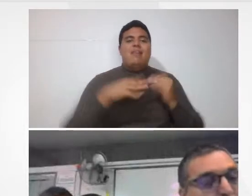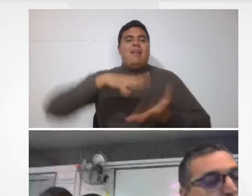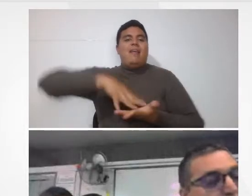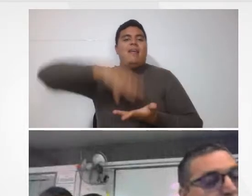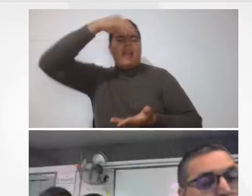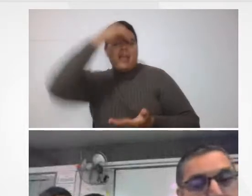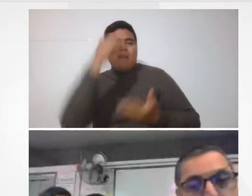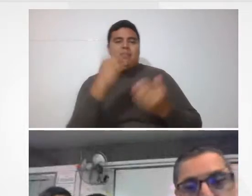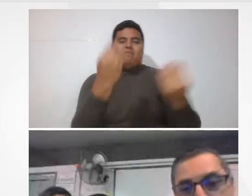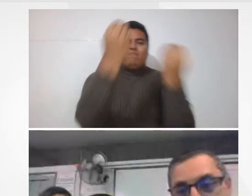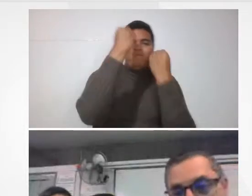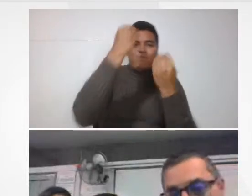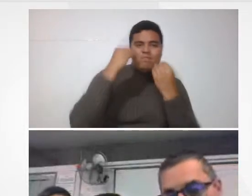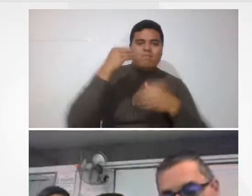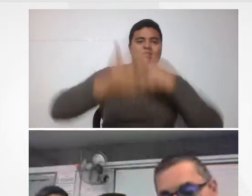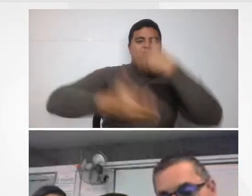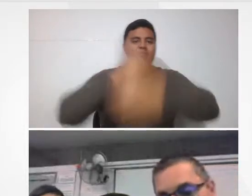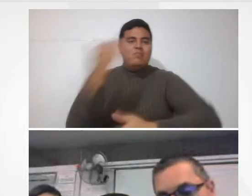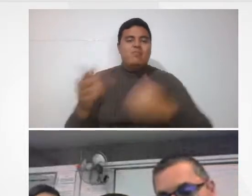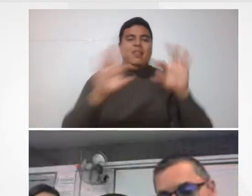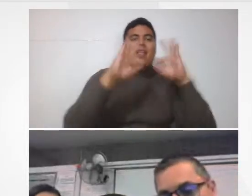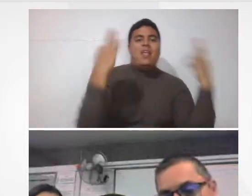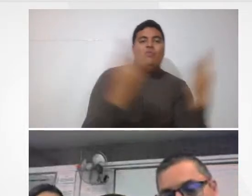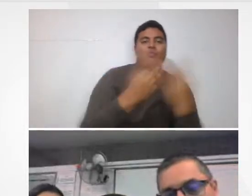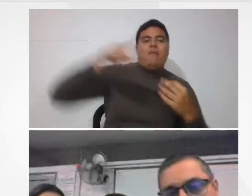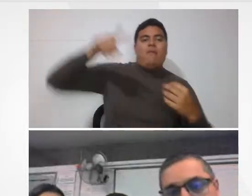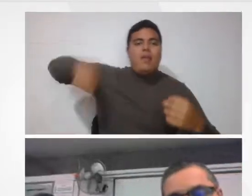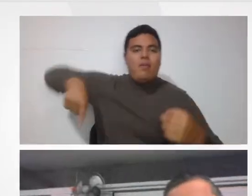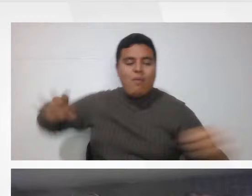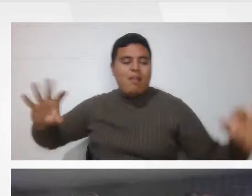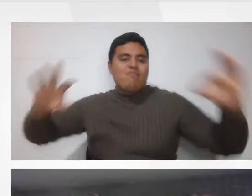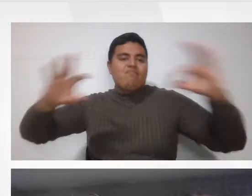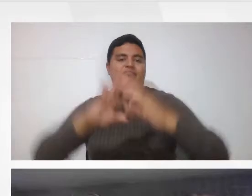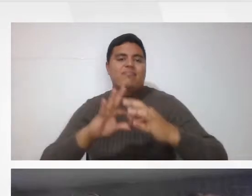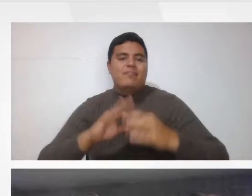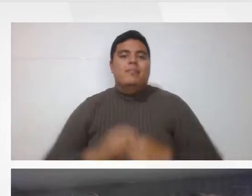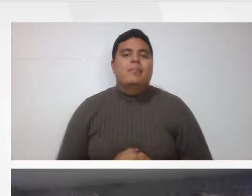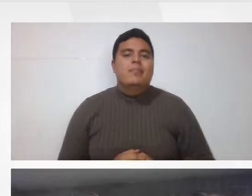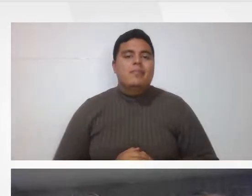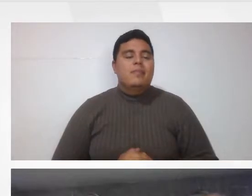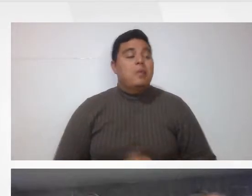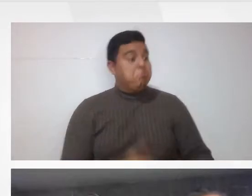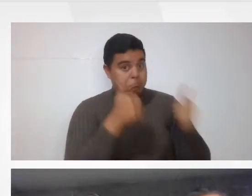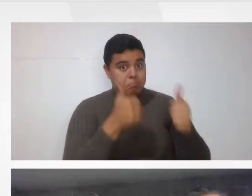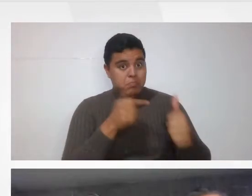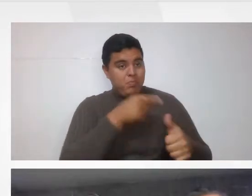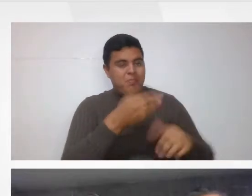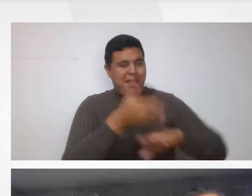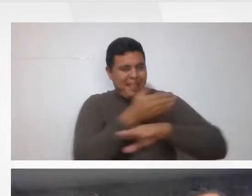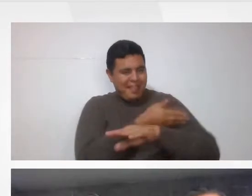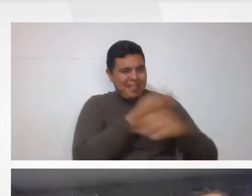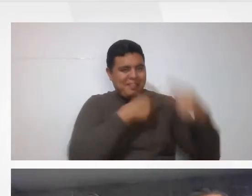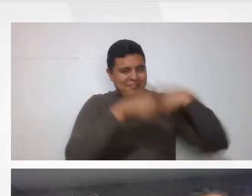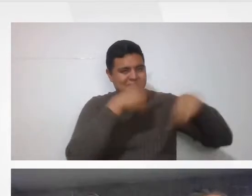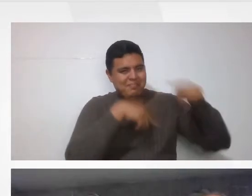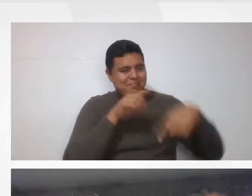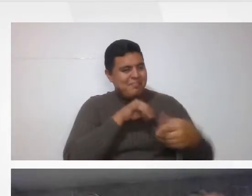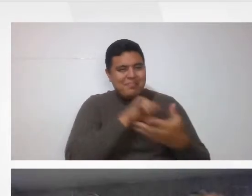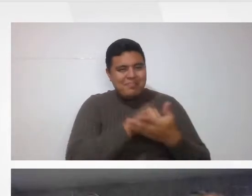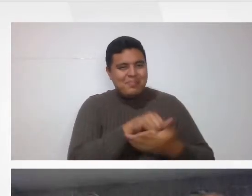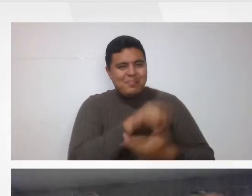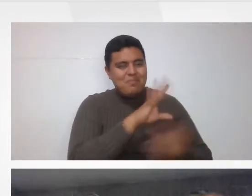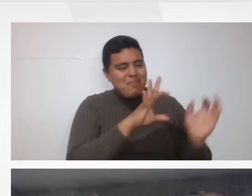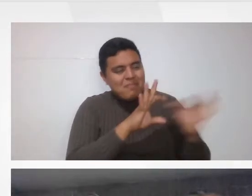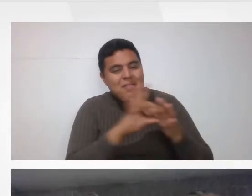mancomunado, escuela, padres de familia. Muy bien, eso es lo que veníamos comentando entonces ahorita hace un rato en la entrevista. Bueno, ya llegó por acá el maestro, tenemos